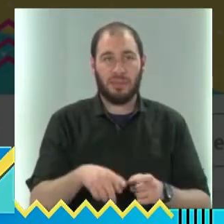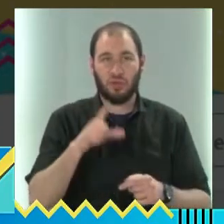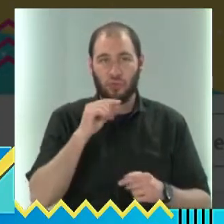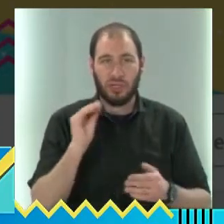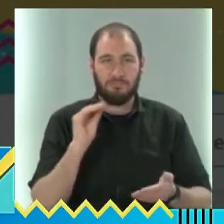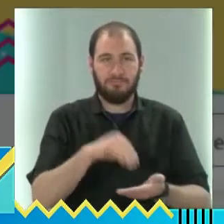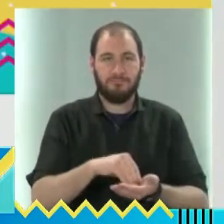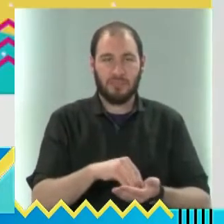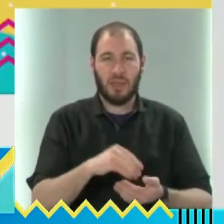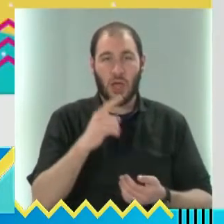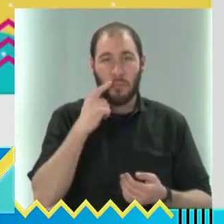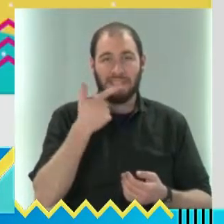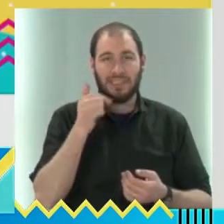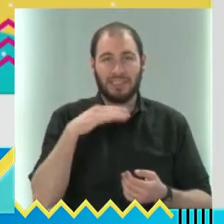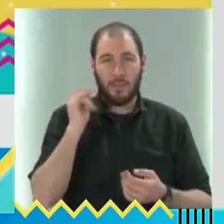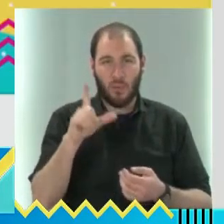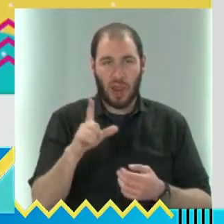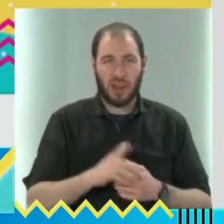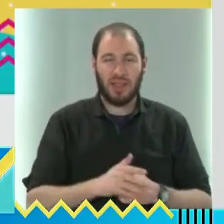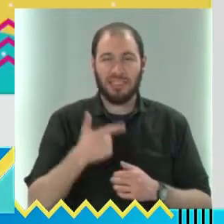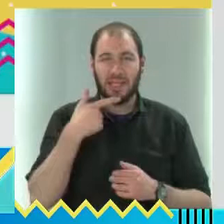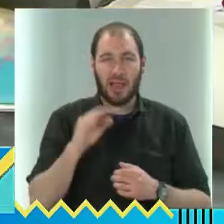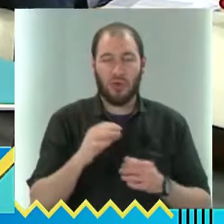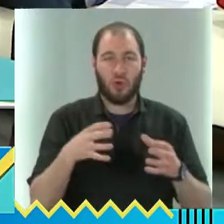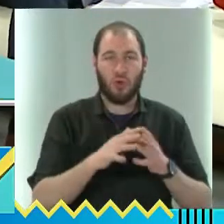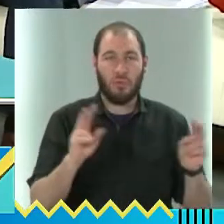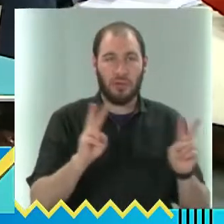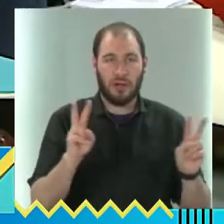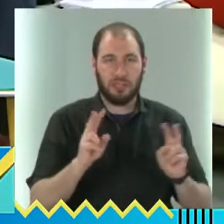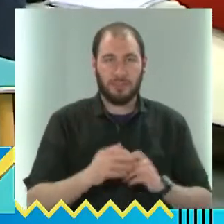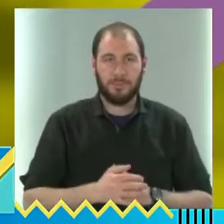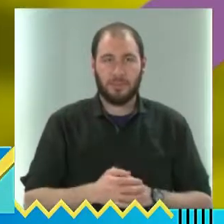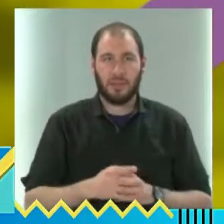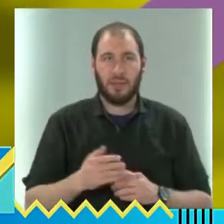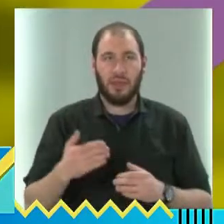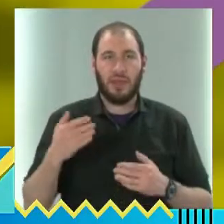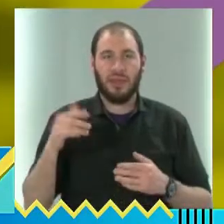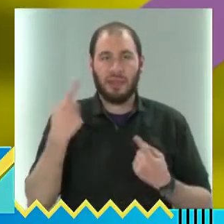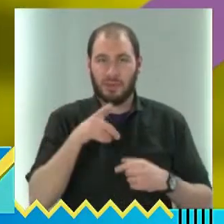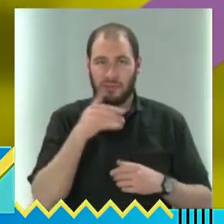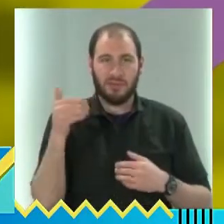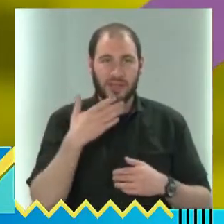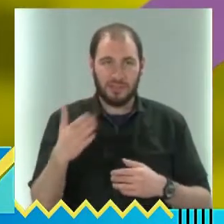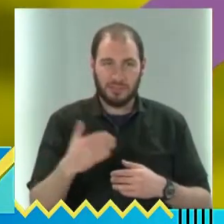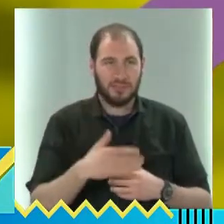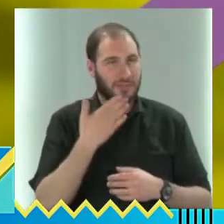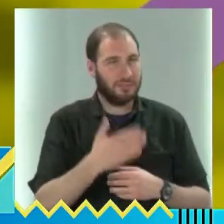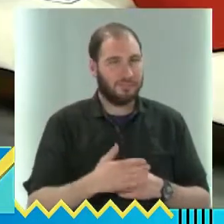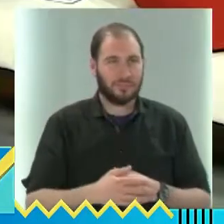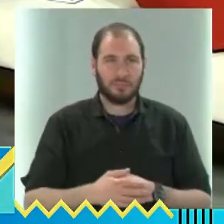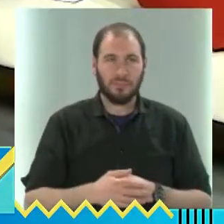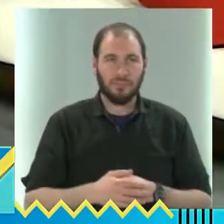tuit de Samuel Barcuy, senador provincial por el Partido Justicialista, presente en distintos parecidos. Muchas gracias, Samuel. Gracias a